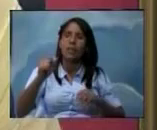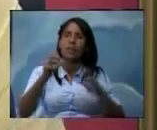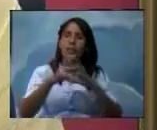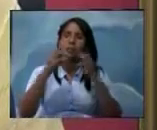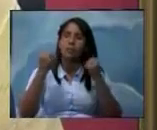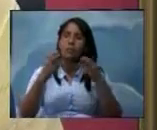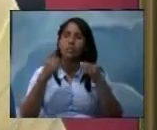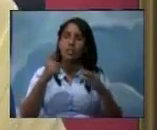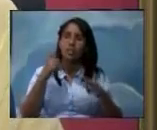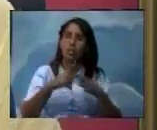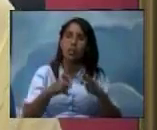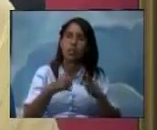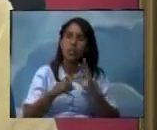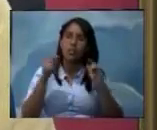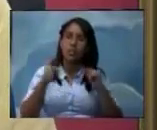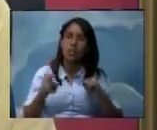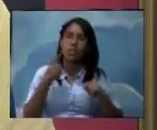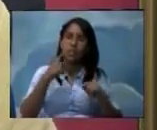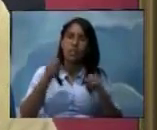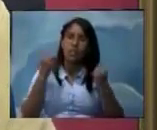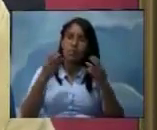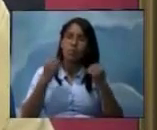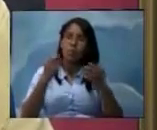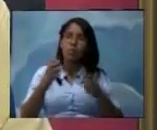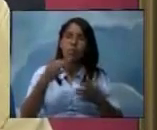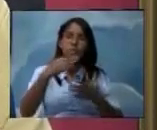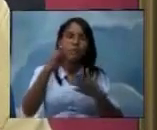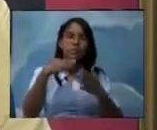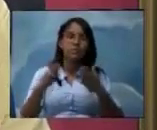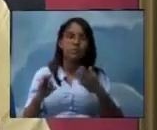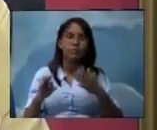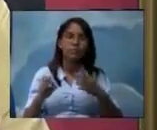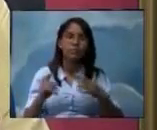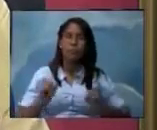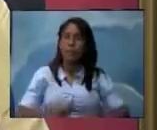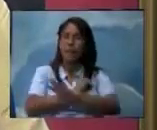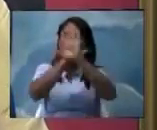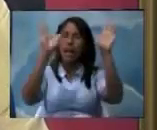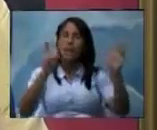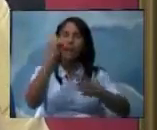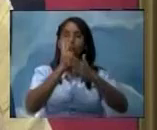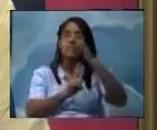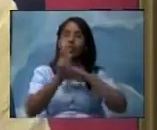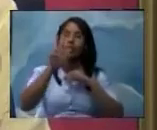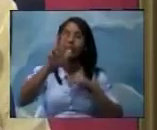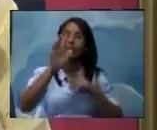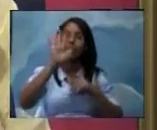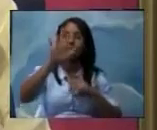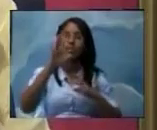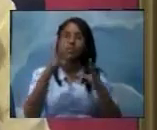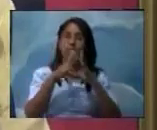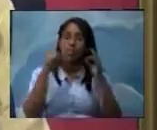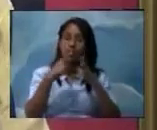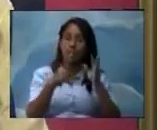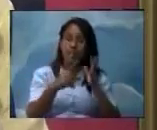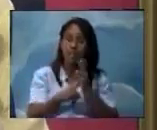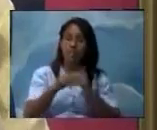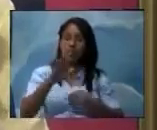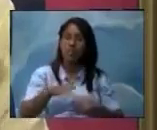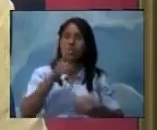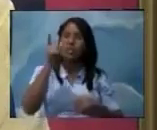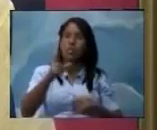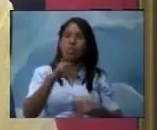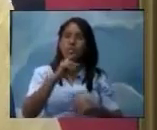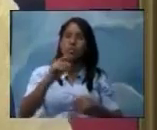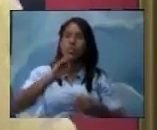vivenciar muchísimas cosas. Y aquí lo dice de una manera muy clara en el versículo 35. Y todas esas cosas pueden ser